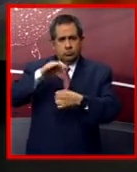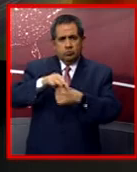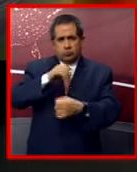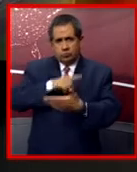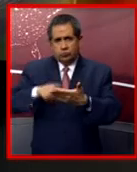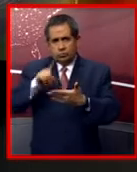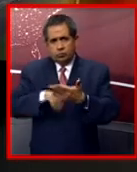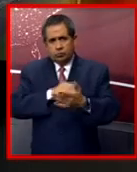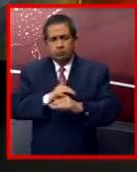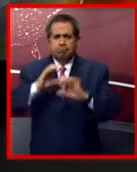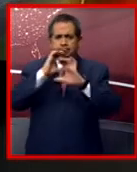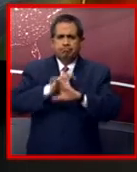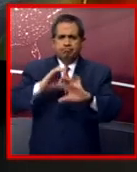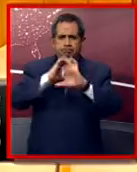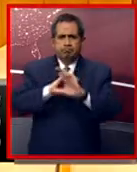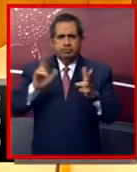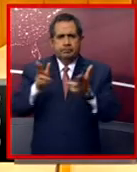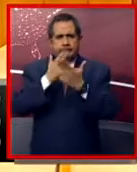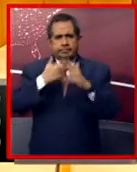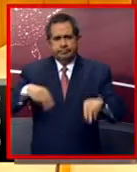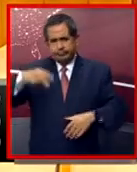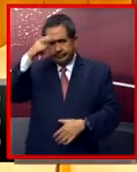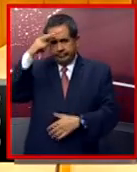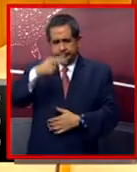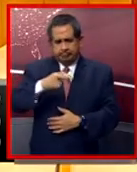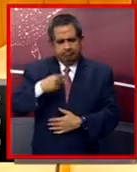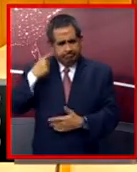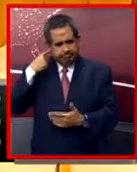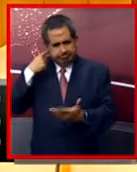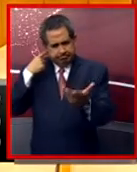con la entonación del himno nacional mexicano.